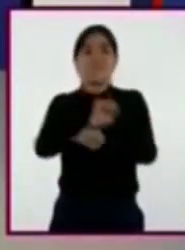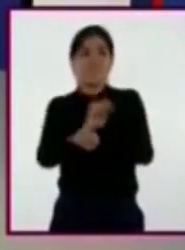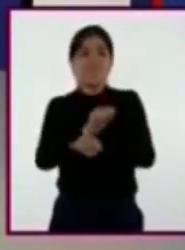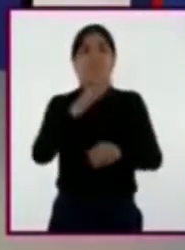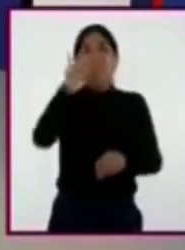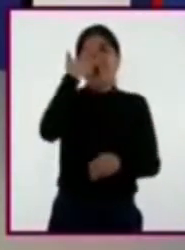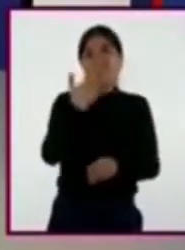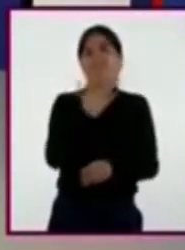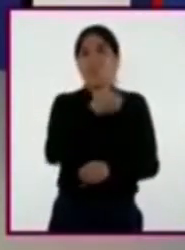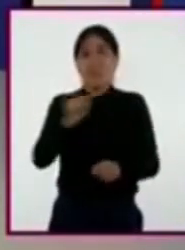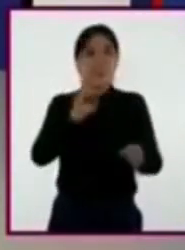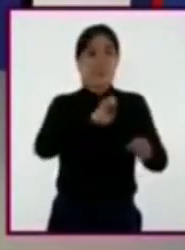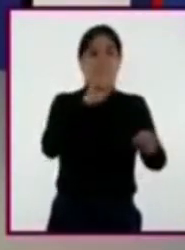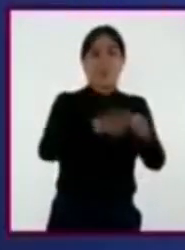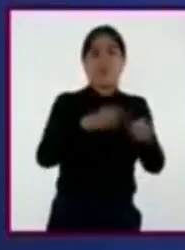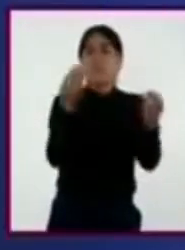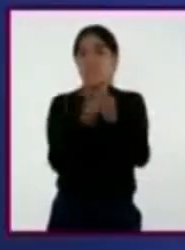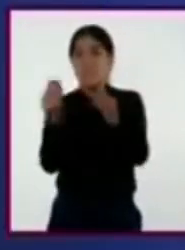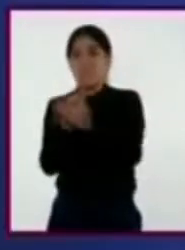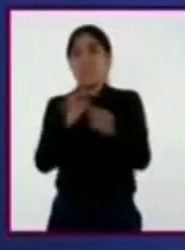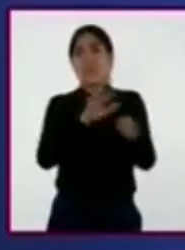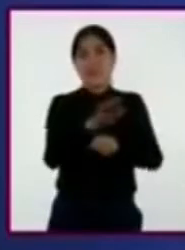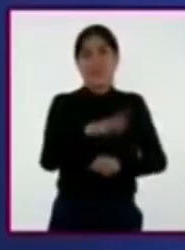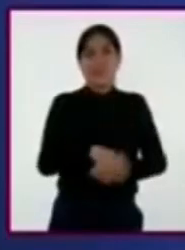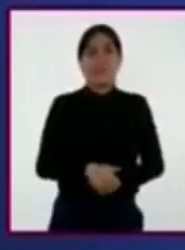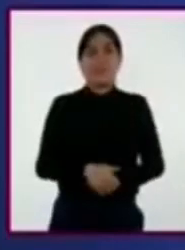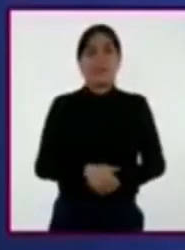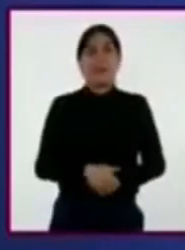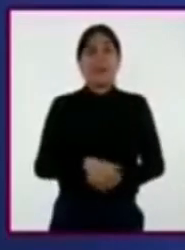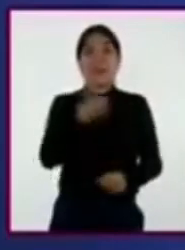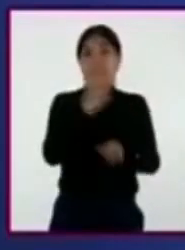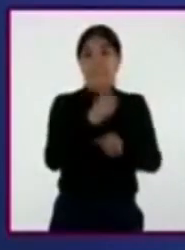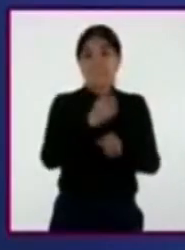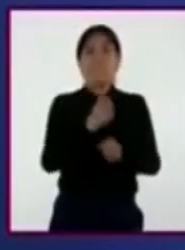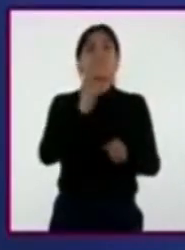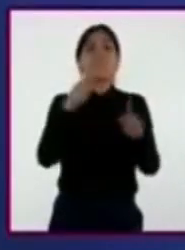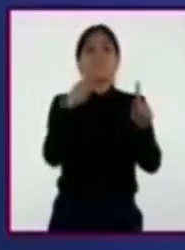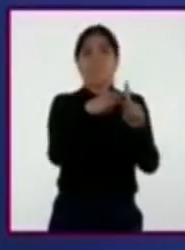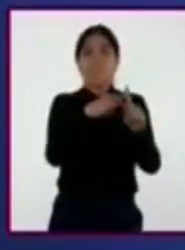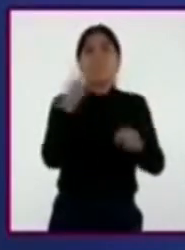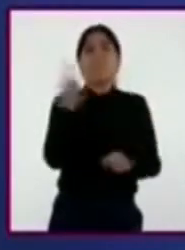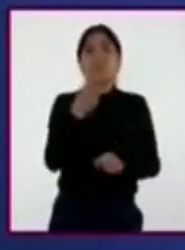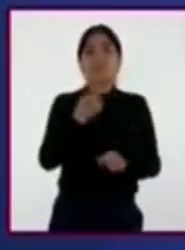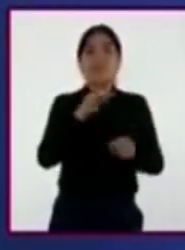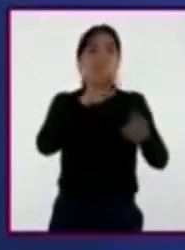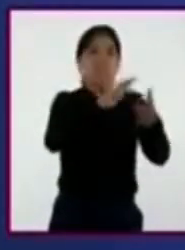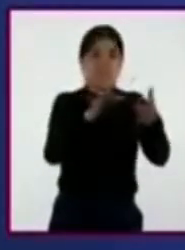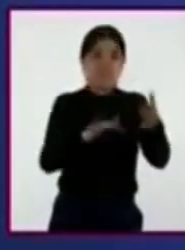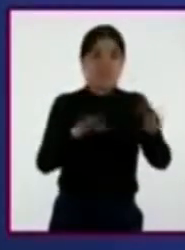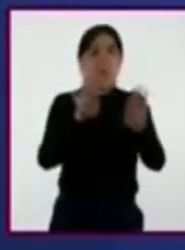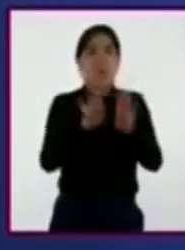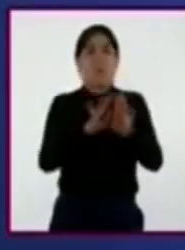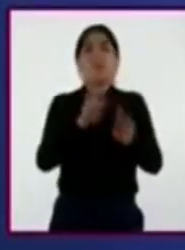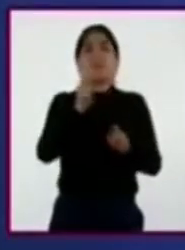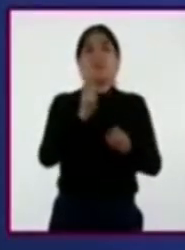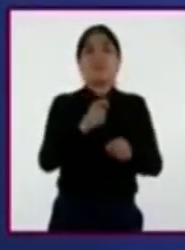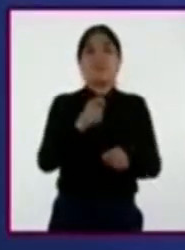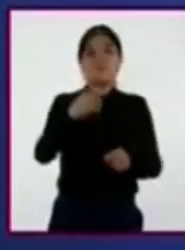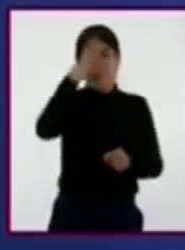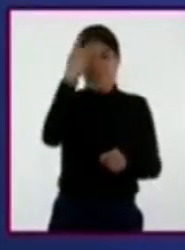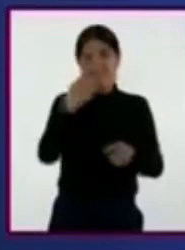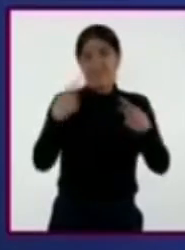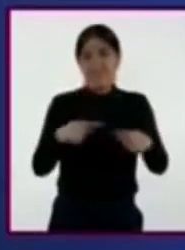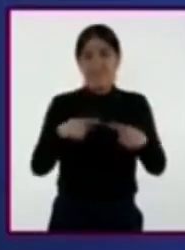especializados en cada una de las áreas de la creación. En primer lugar, se necesita un texto que correrá a cargo de un